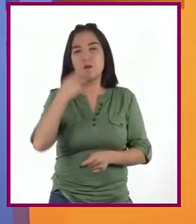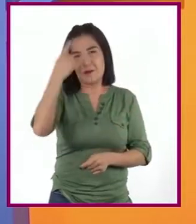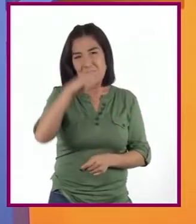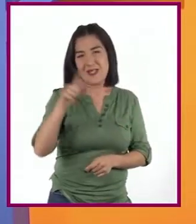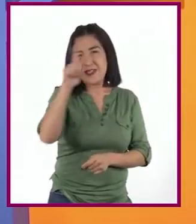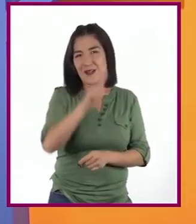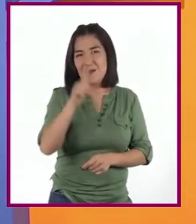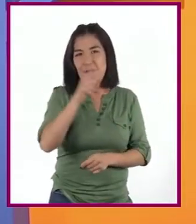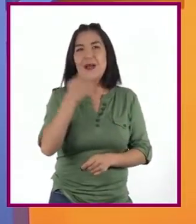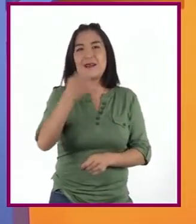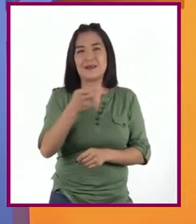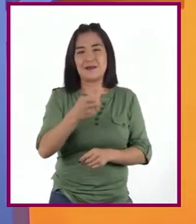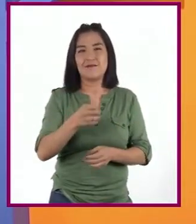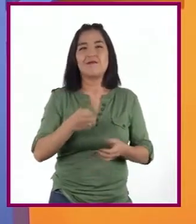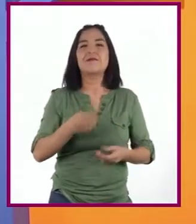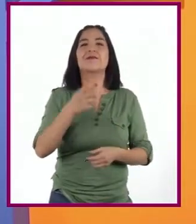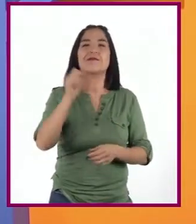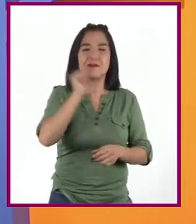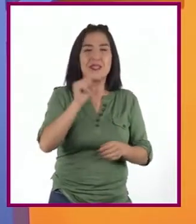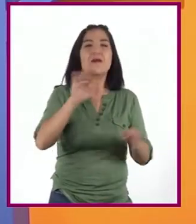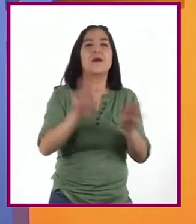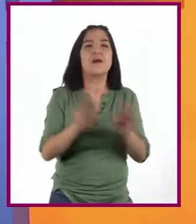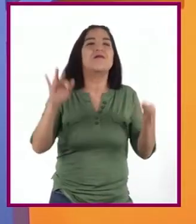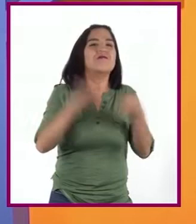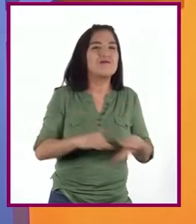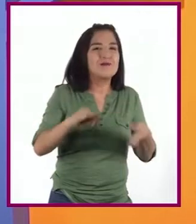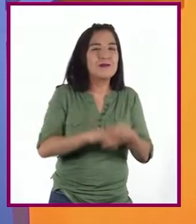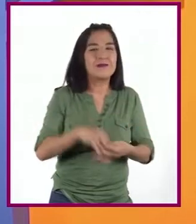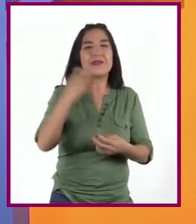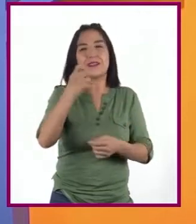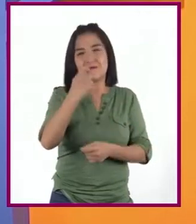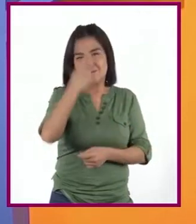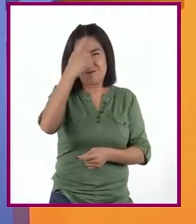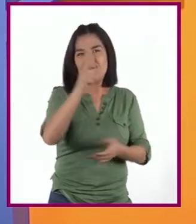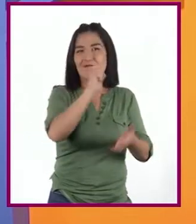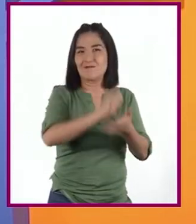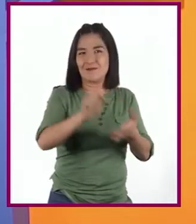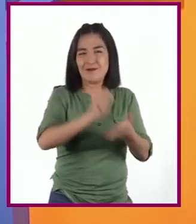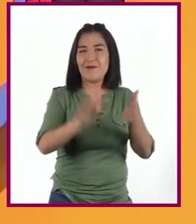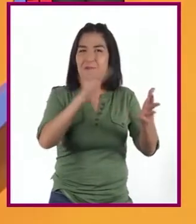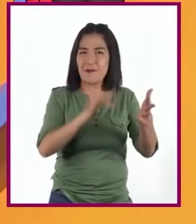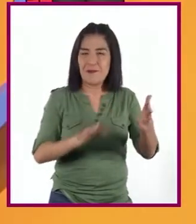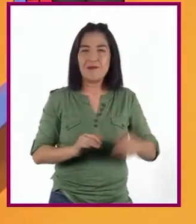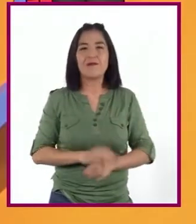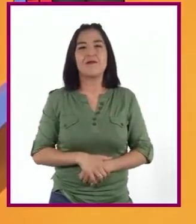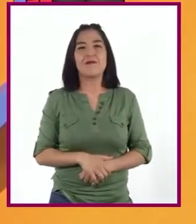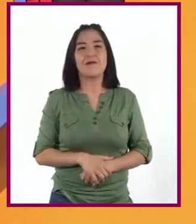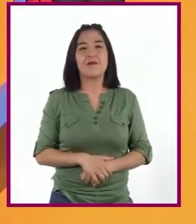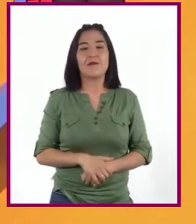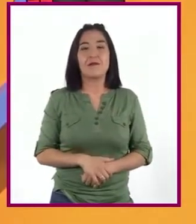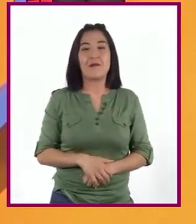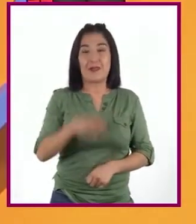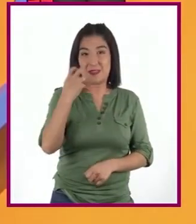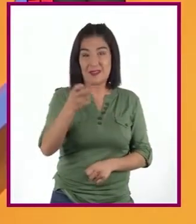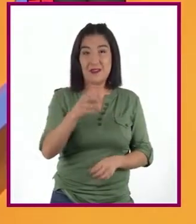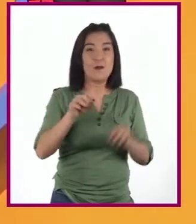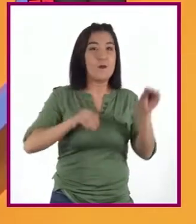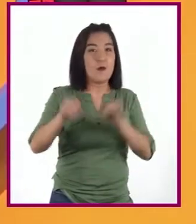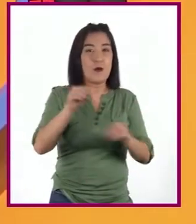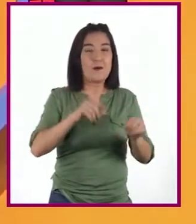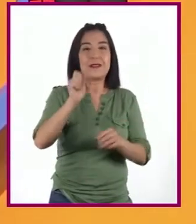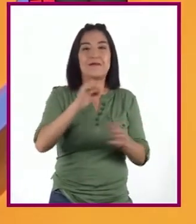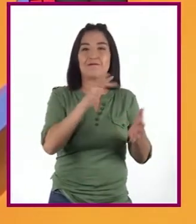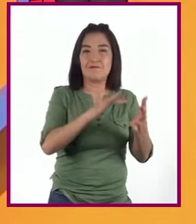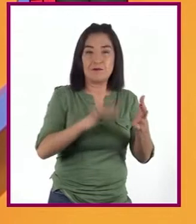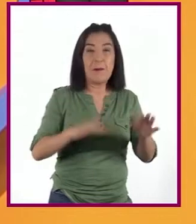lenguaje empleados recurrentemente en las creaciones literarias. Los movimientos